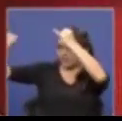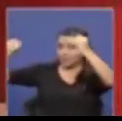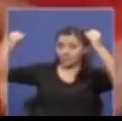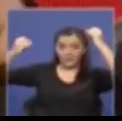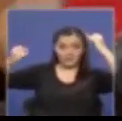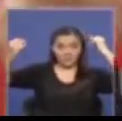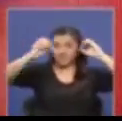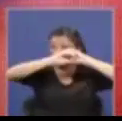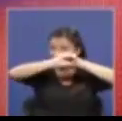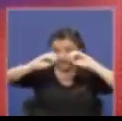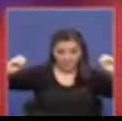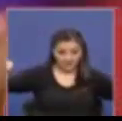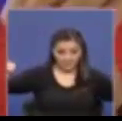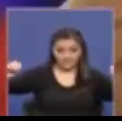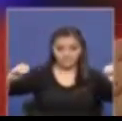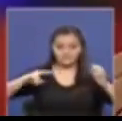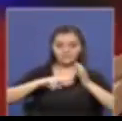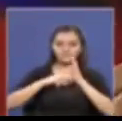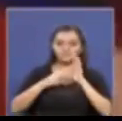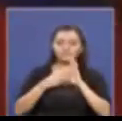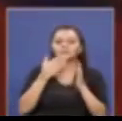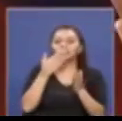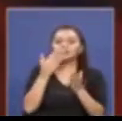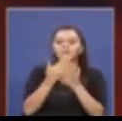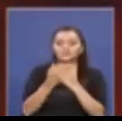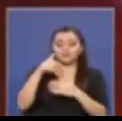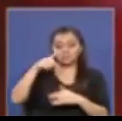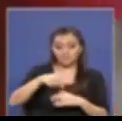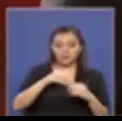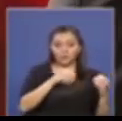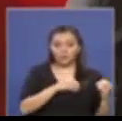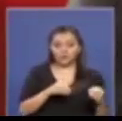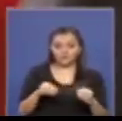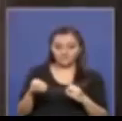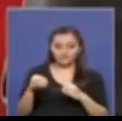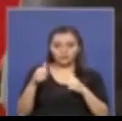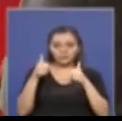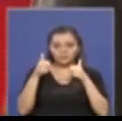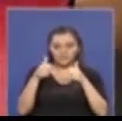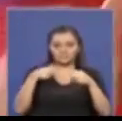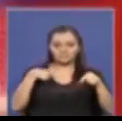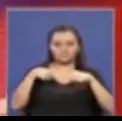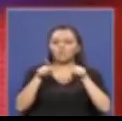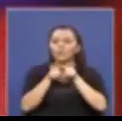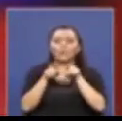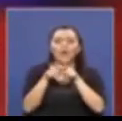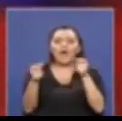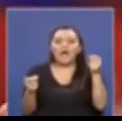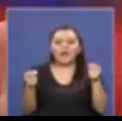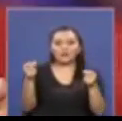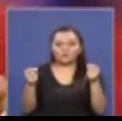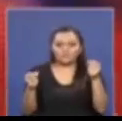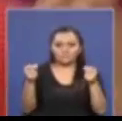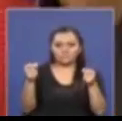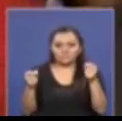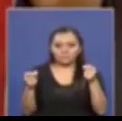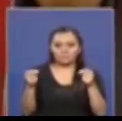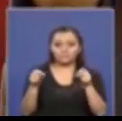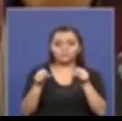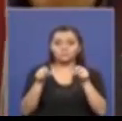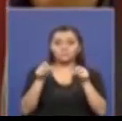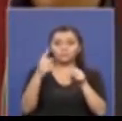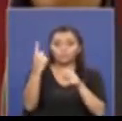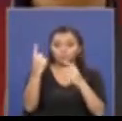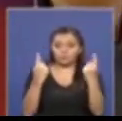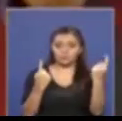carriles, sino de cuatro, que nos hubiera costado el doble. Gracias a que organizamos el tráfico, puede fluir con igual comodidad la gente, los vehículos,